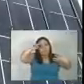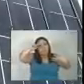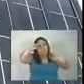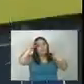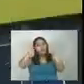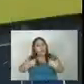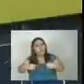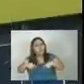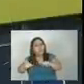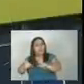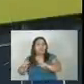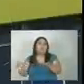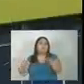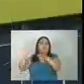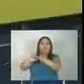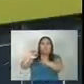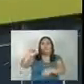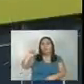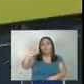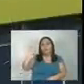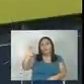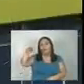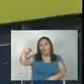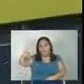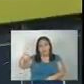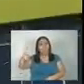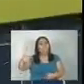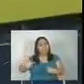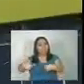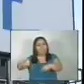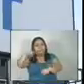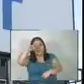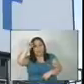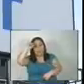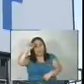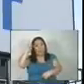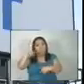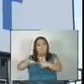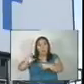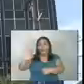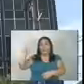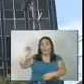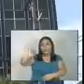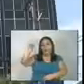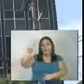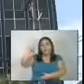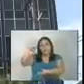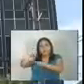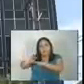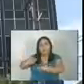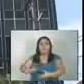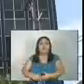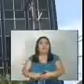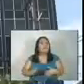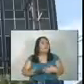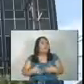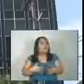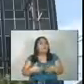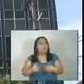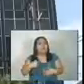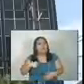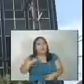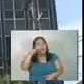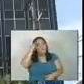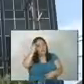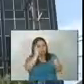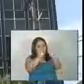las administradoras del fondo de pensiones, es decir, las AFP, pero con menor comisión por el manejo de las mismas. A pesar de considerar